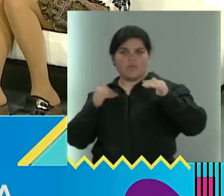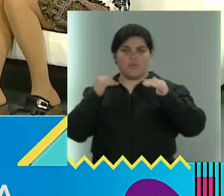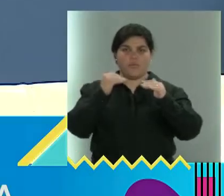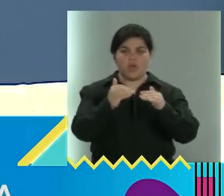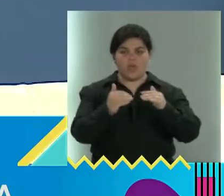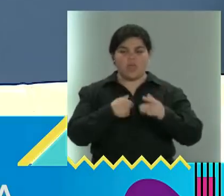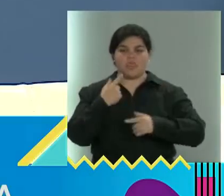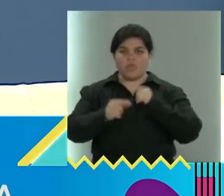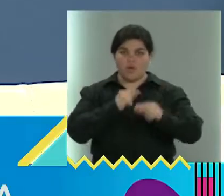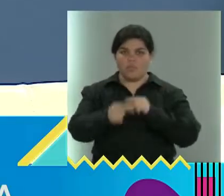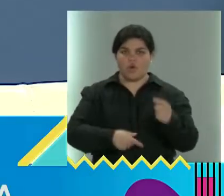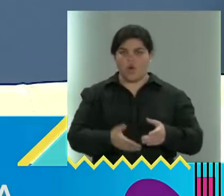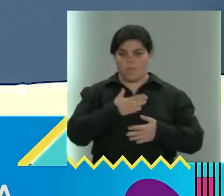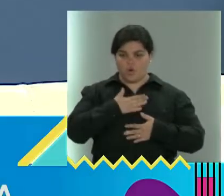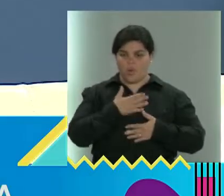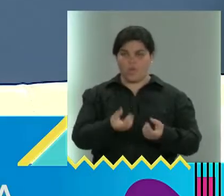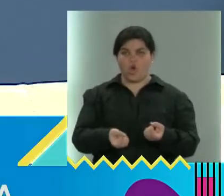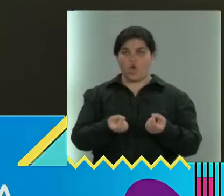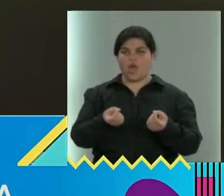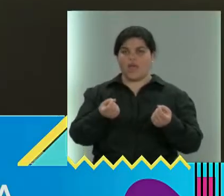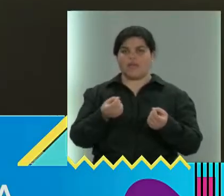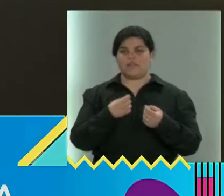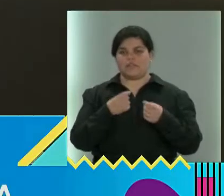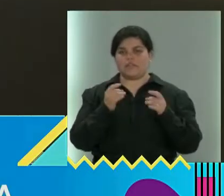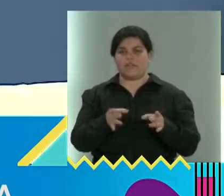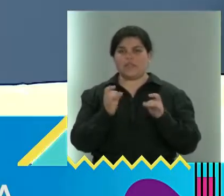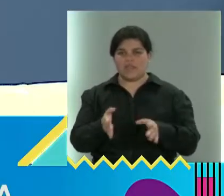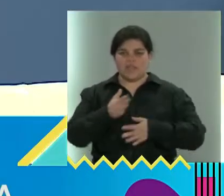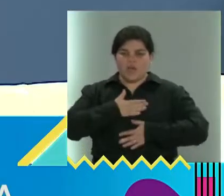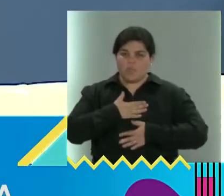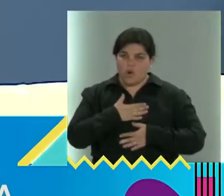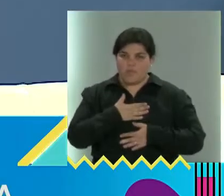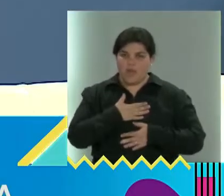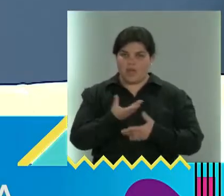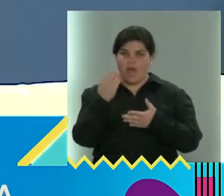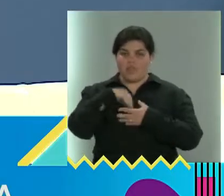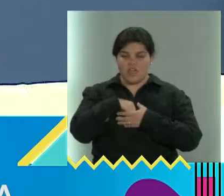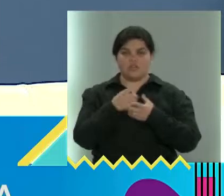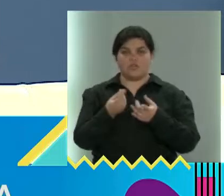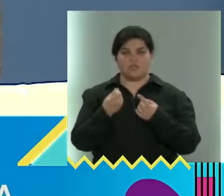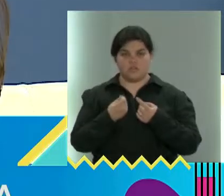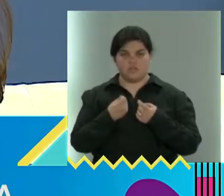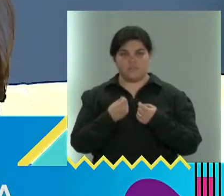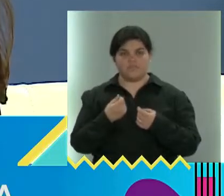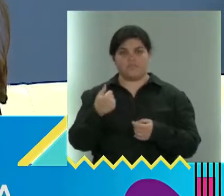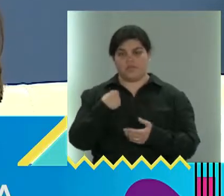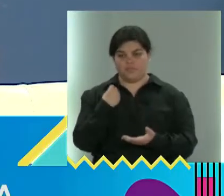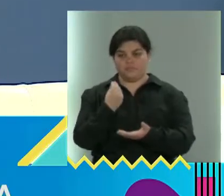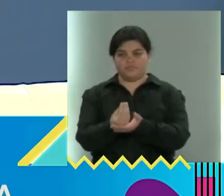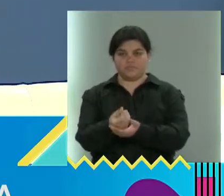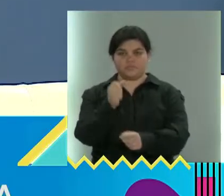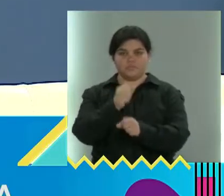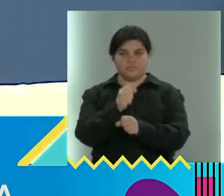buena autocrítica, todos, los funcionarios, todos, pero lo que a mí más me ha enseñado en mi tarea como